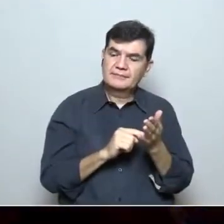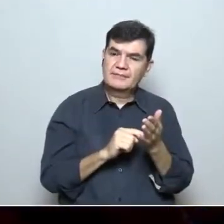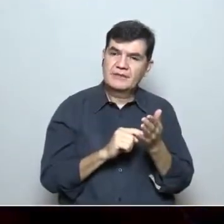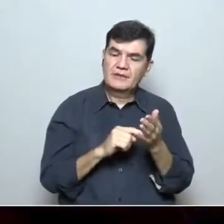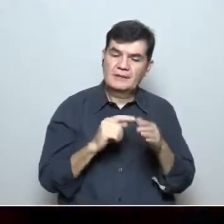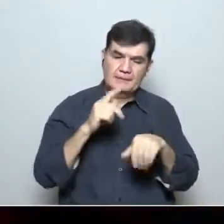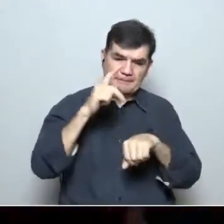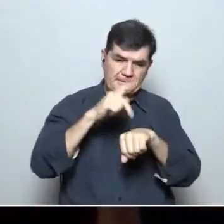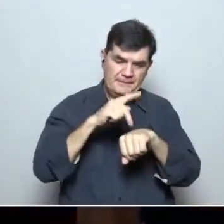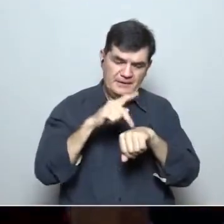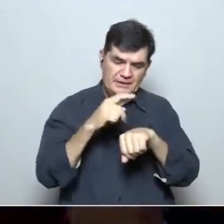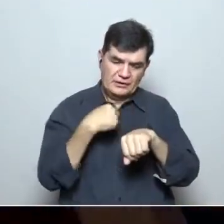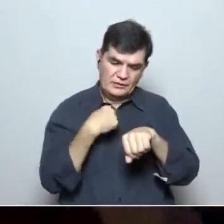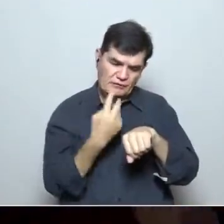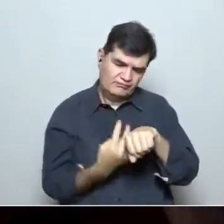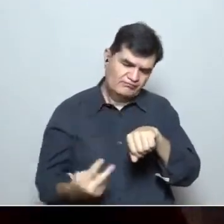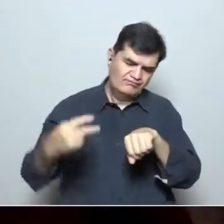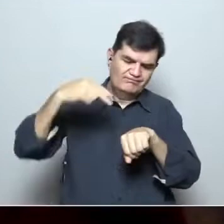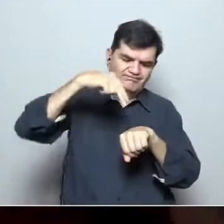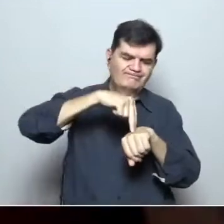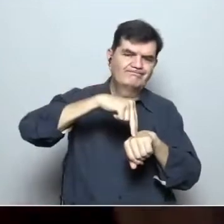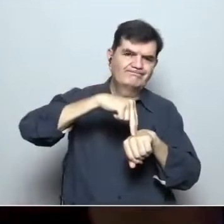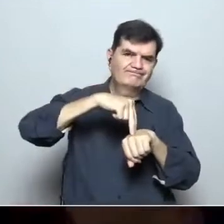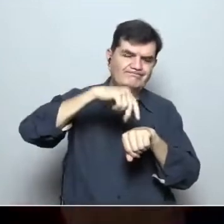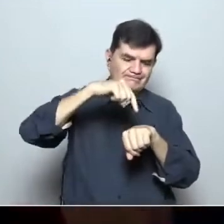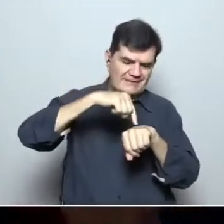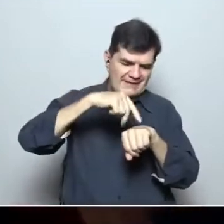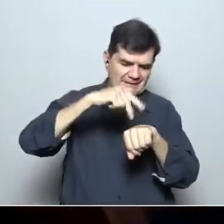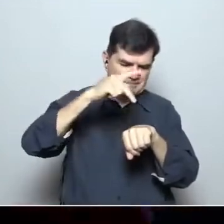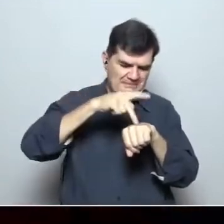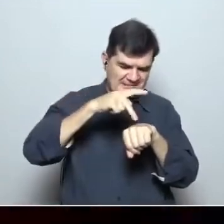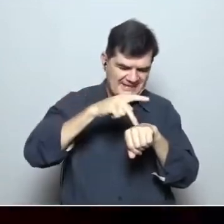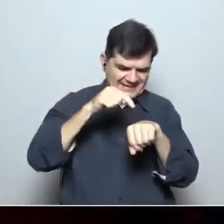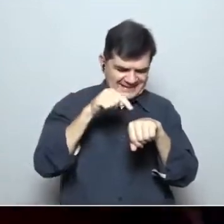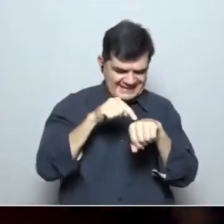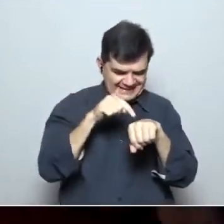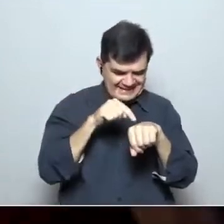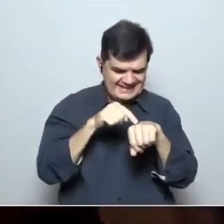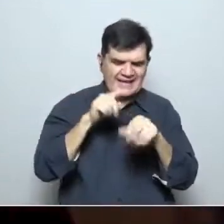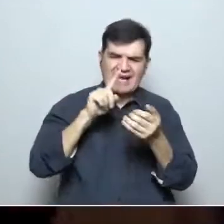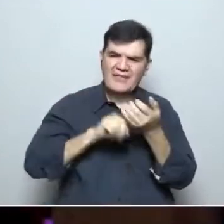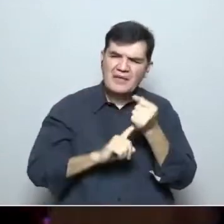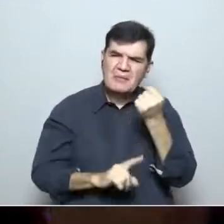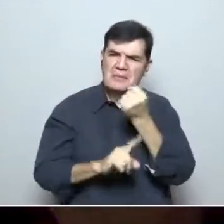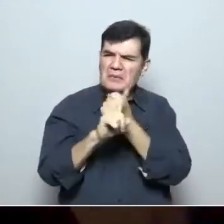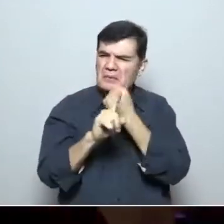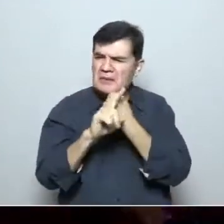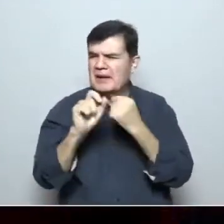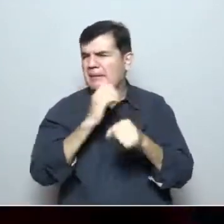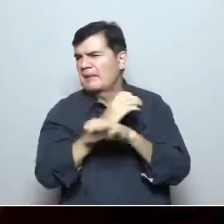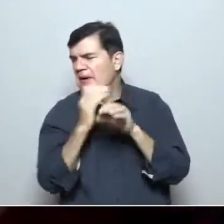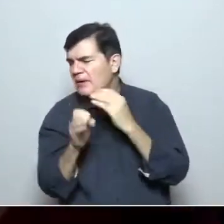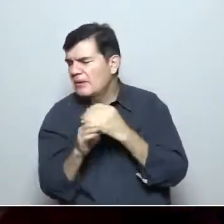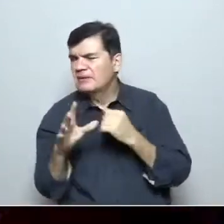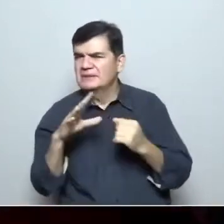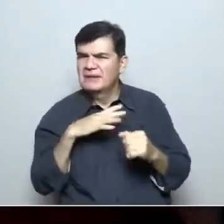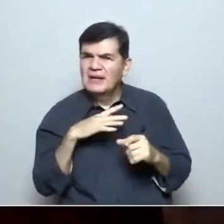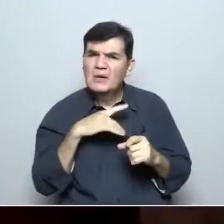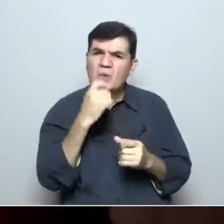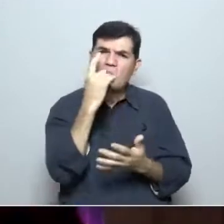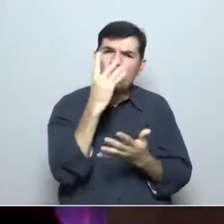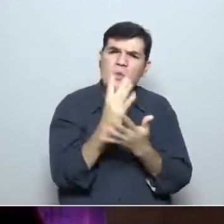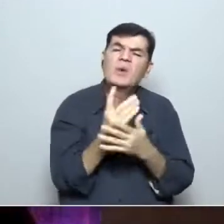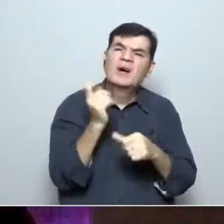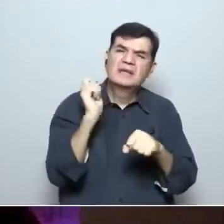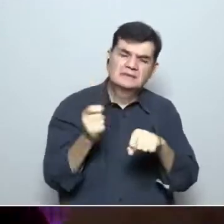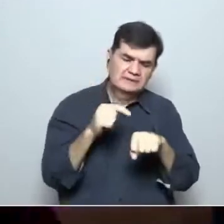sobre la roca estoy, y en la roca, pese a las circunstancias, lo único que hago